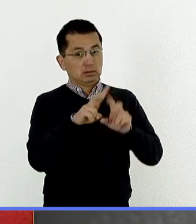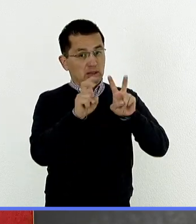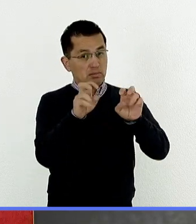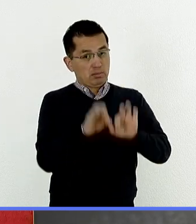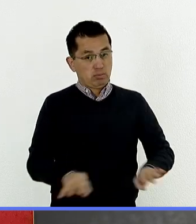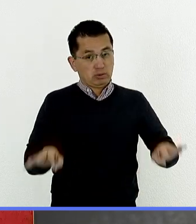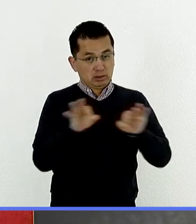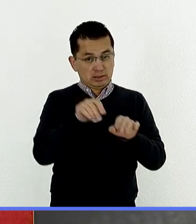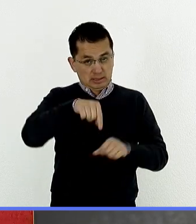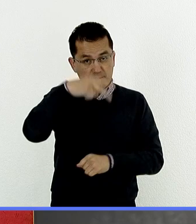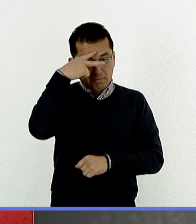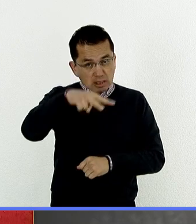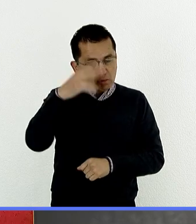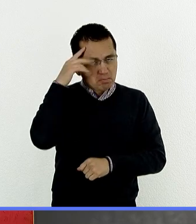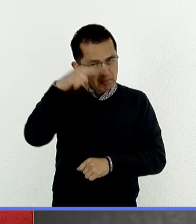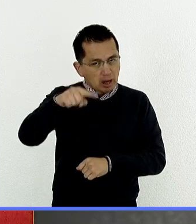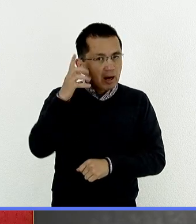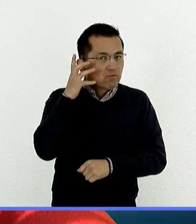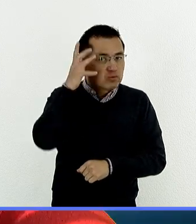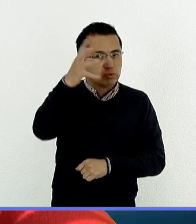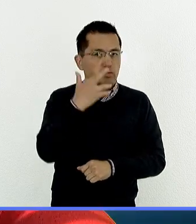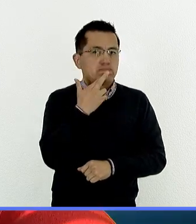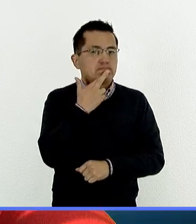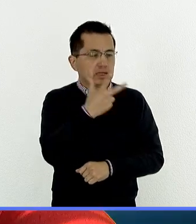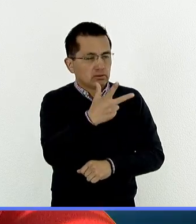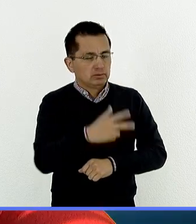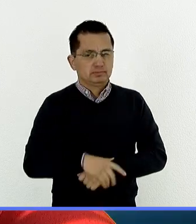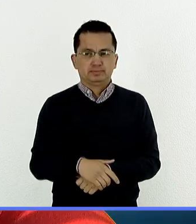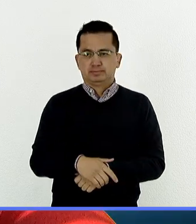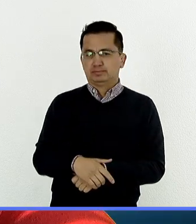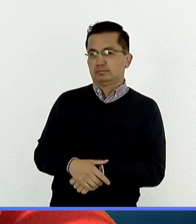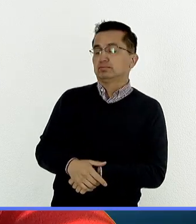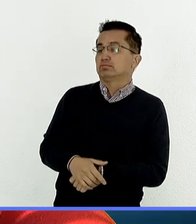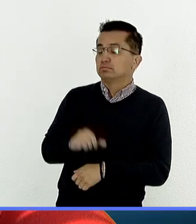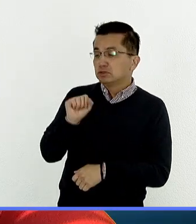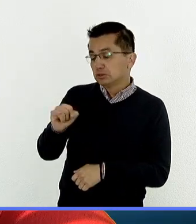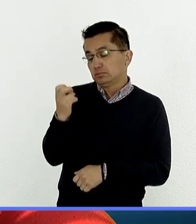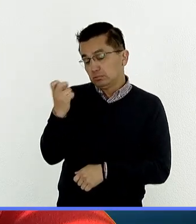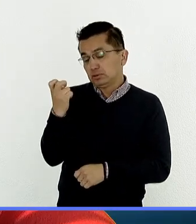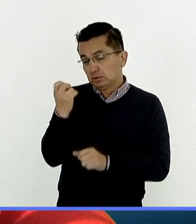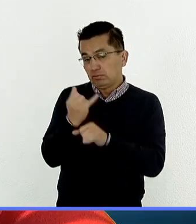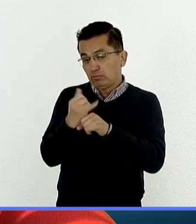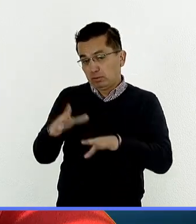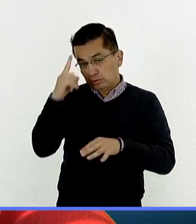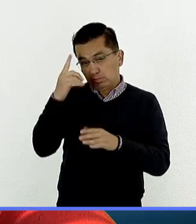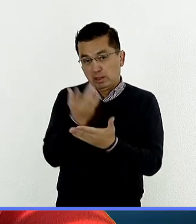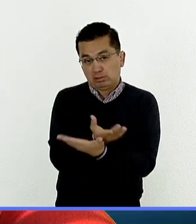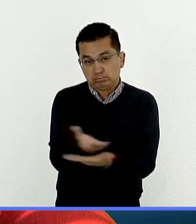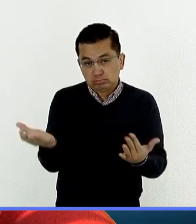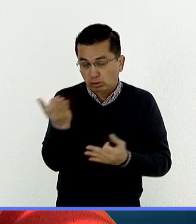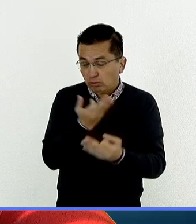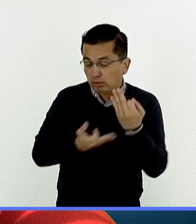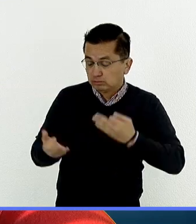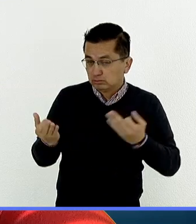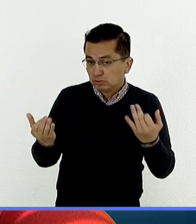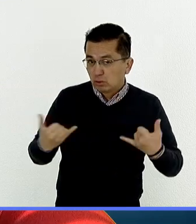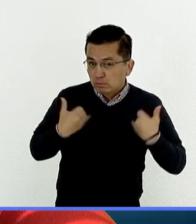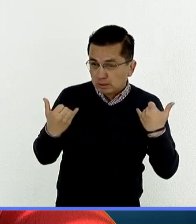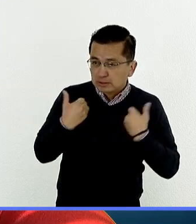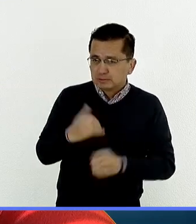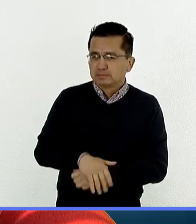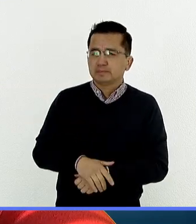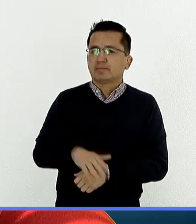en nuestro país que es información llegue a quien tenga que llegar terminemos hablando de los puntos principales de esta convocatoria